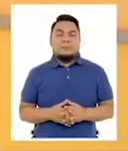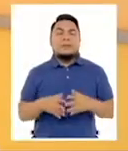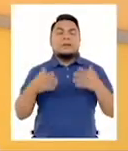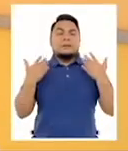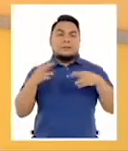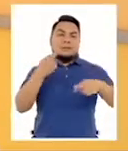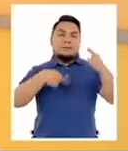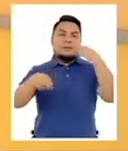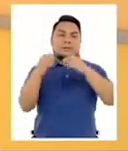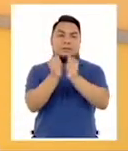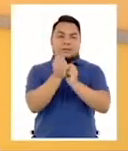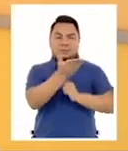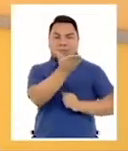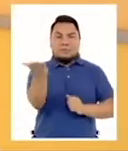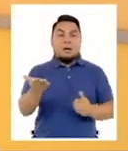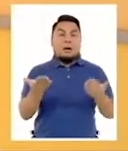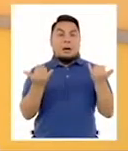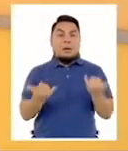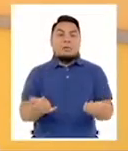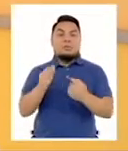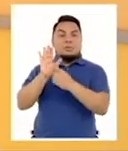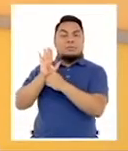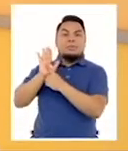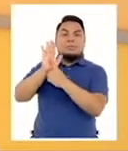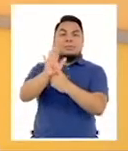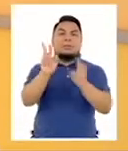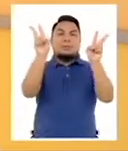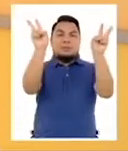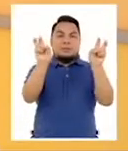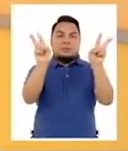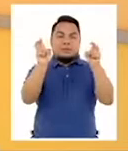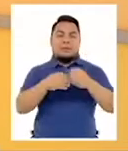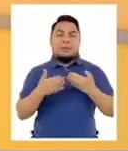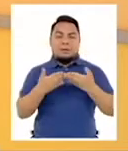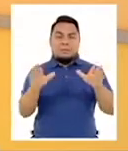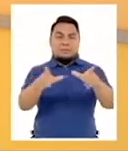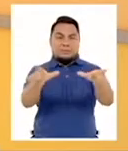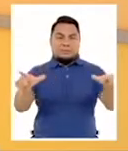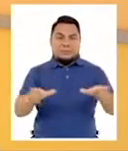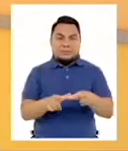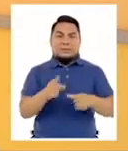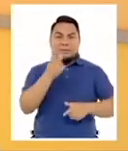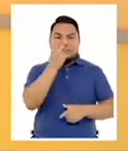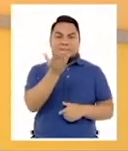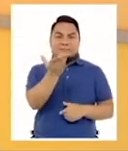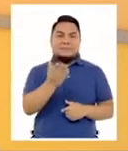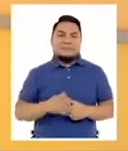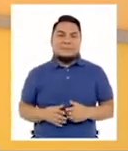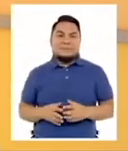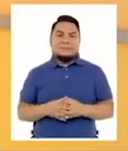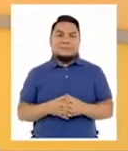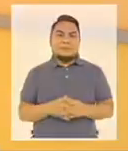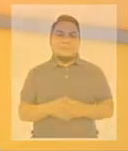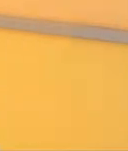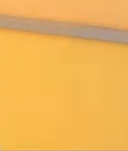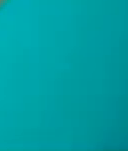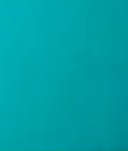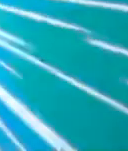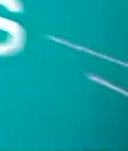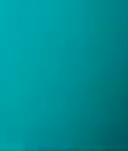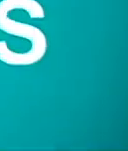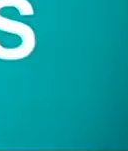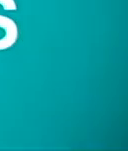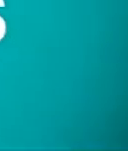Amigos, ya estamos nuevamente con ustedes y ahora vamos a presentar la secuencia Abriendo Espacios. Veamos.